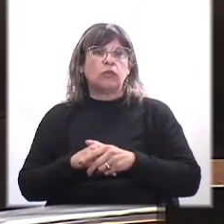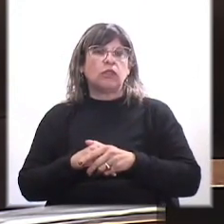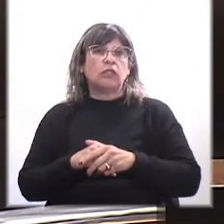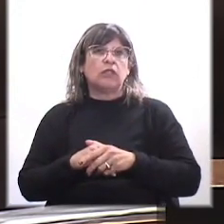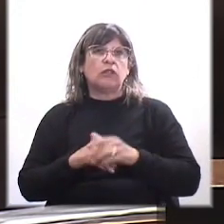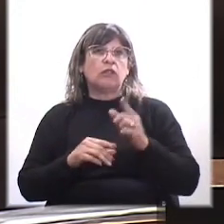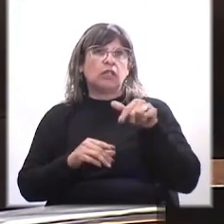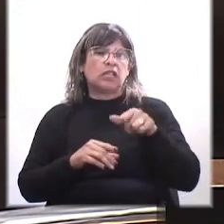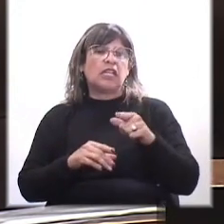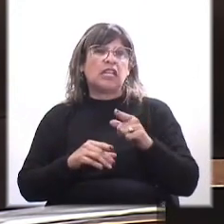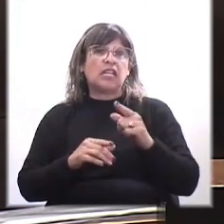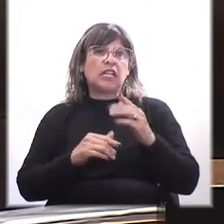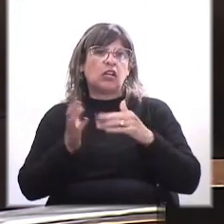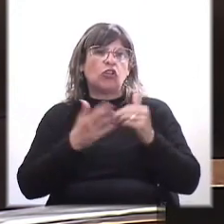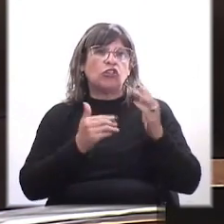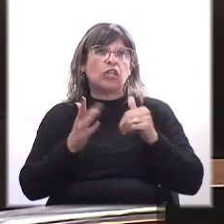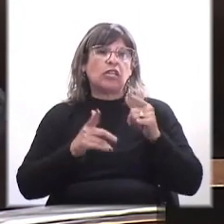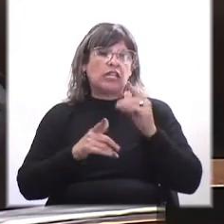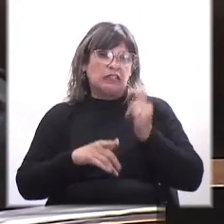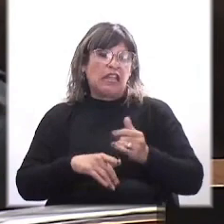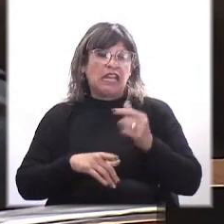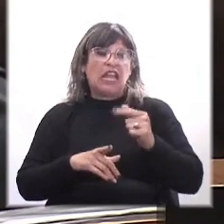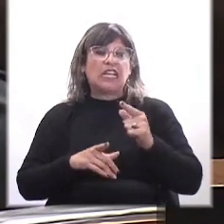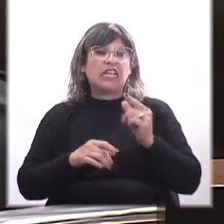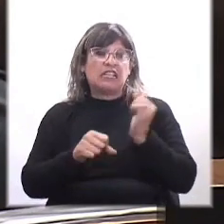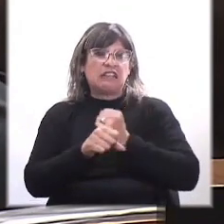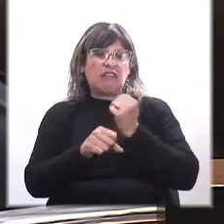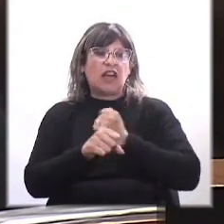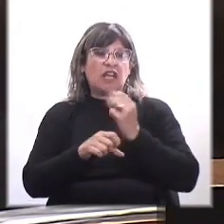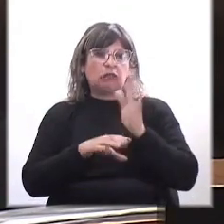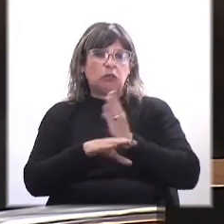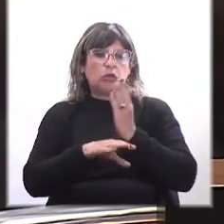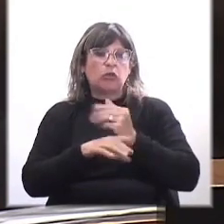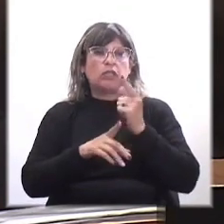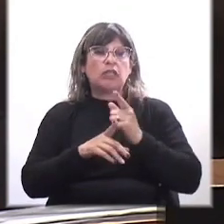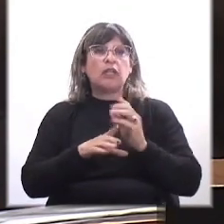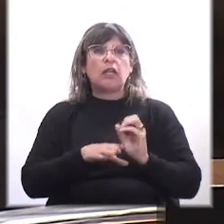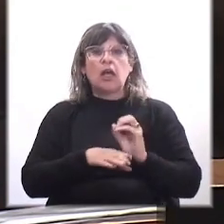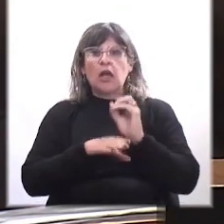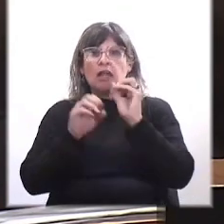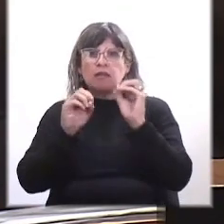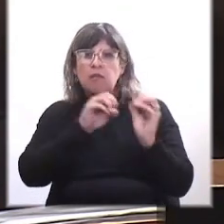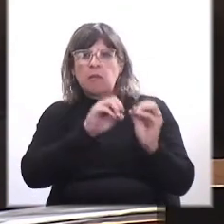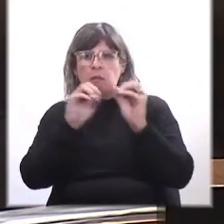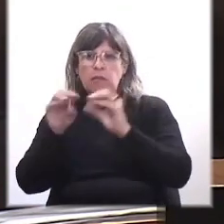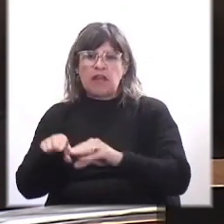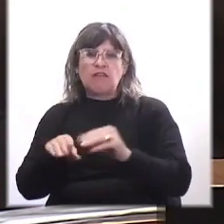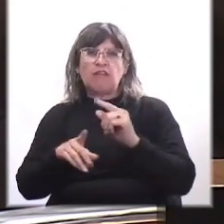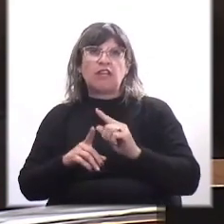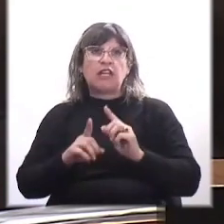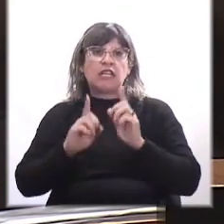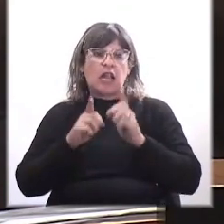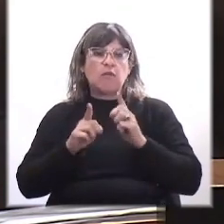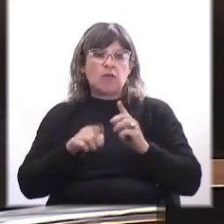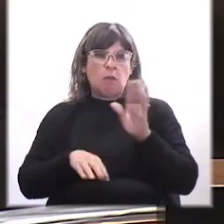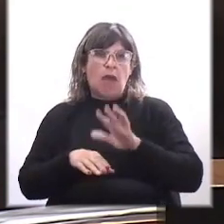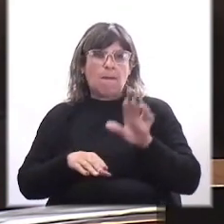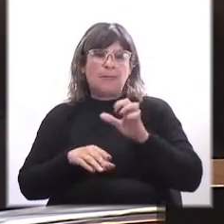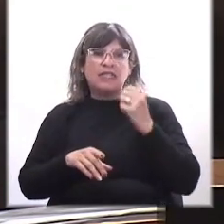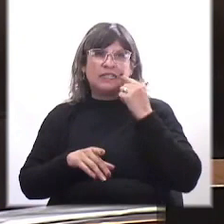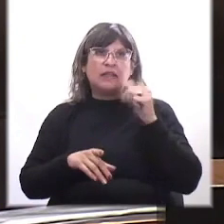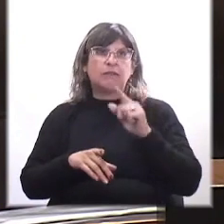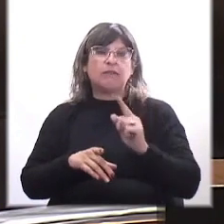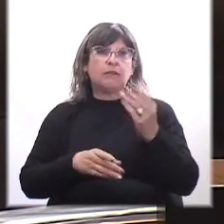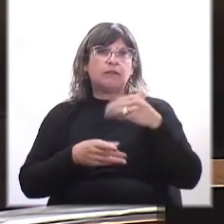lo que equivale a construir, poseer, operar y transferir, y adenda al mismo consorcio al